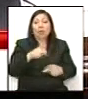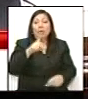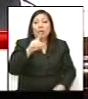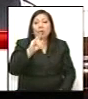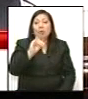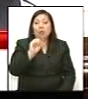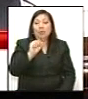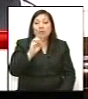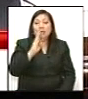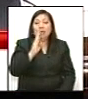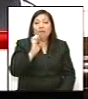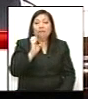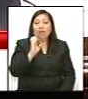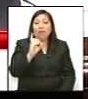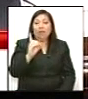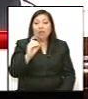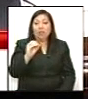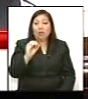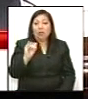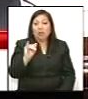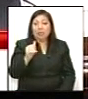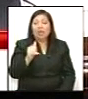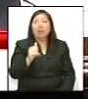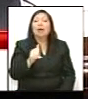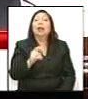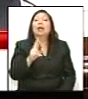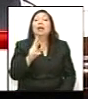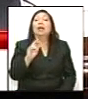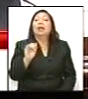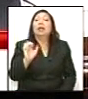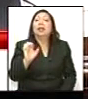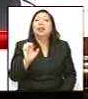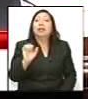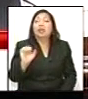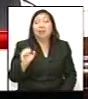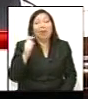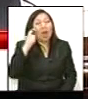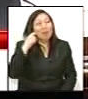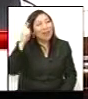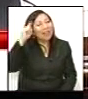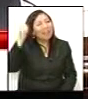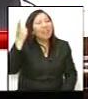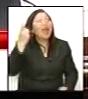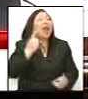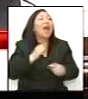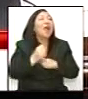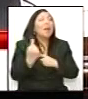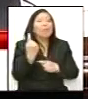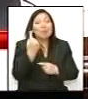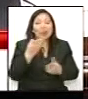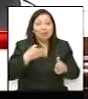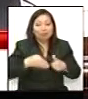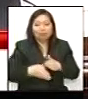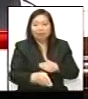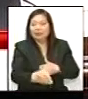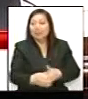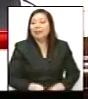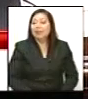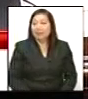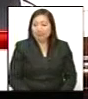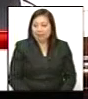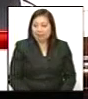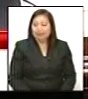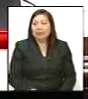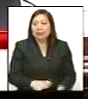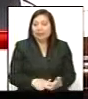texto sustitutorio de la Comisión de Descentralización aprobado en la sesión del Pleno del 14 de marzo del 2019